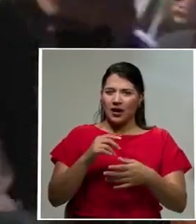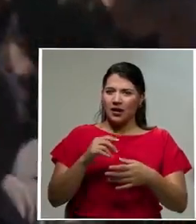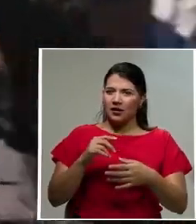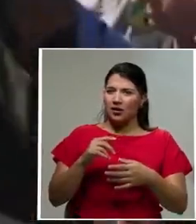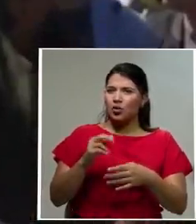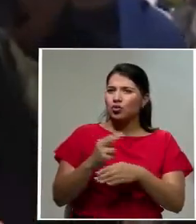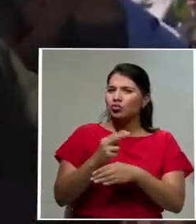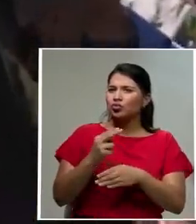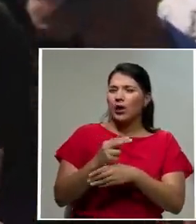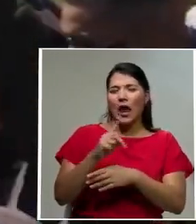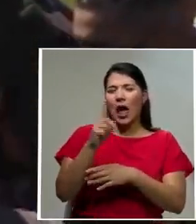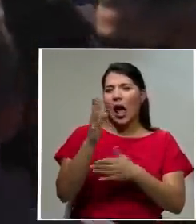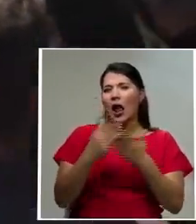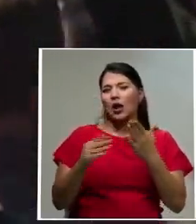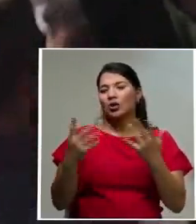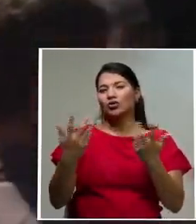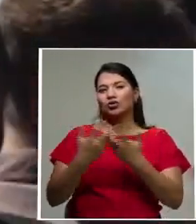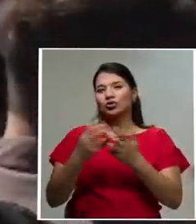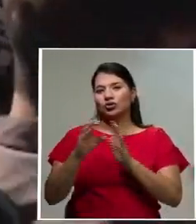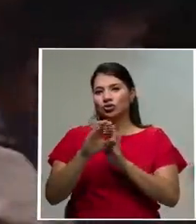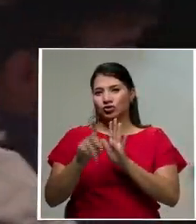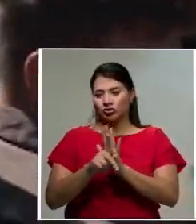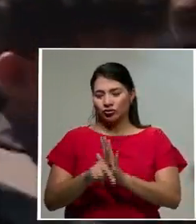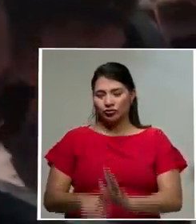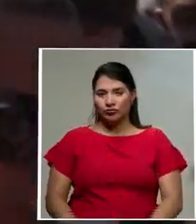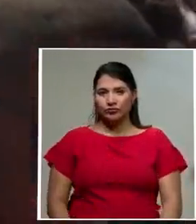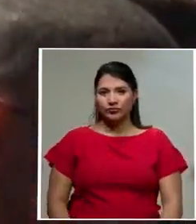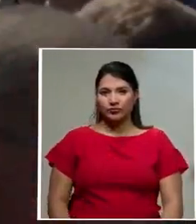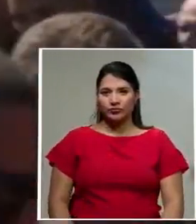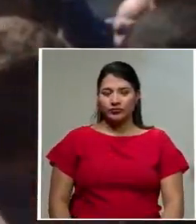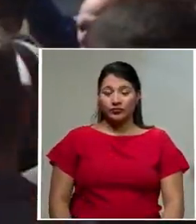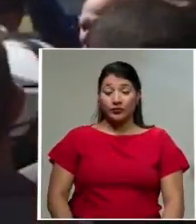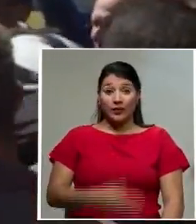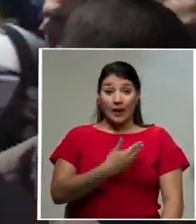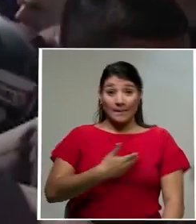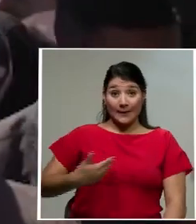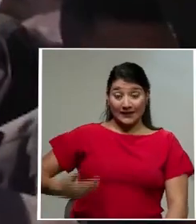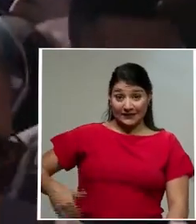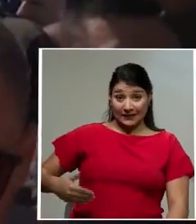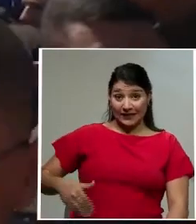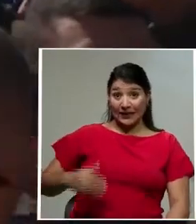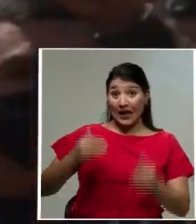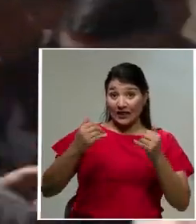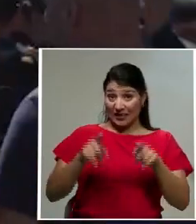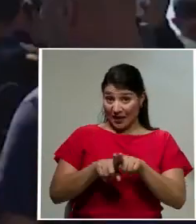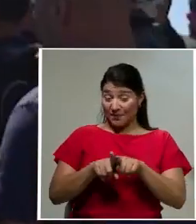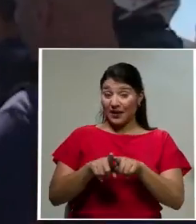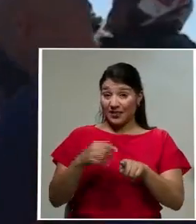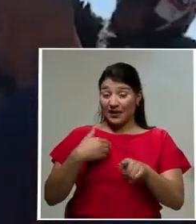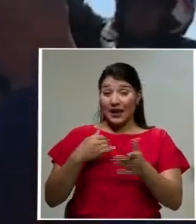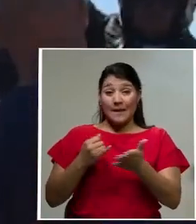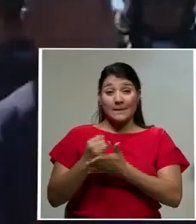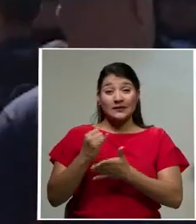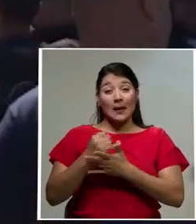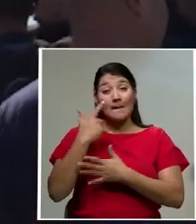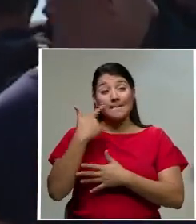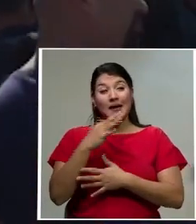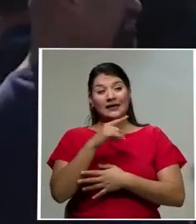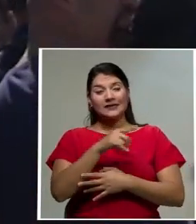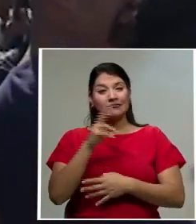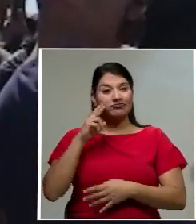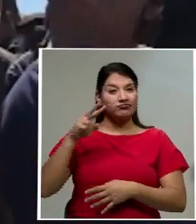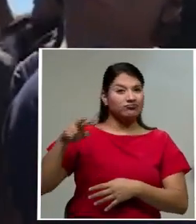esos procedimientos judiciales a los que considera ilegales. El presidente enfrenta además una investigación por sospechas de que